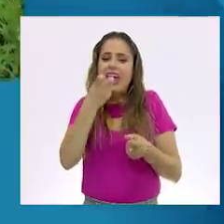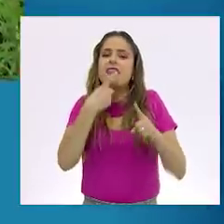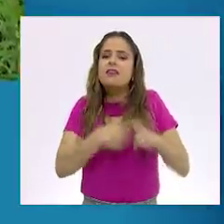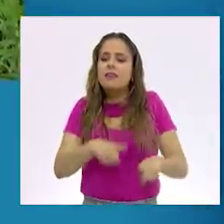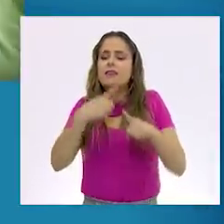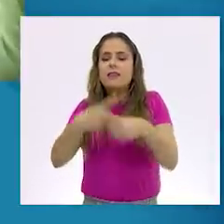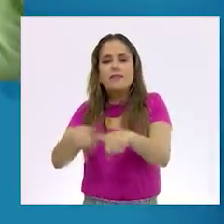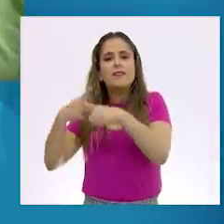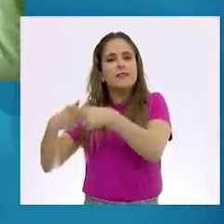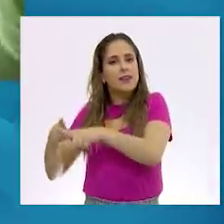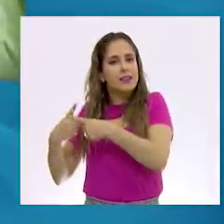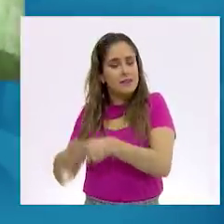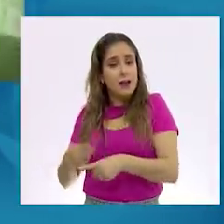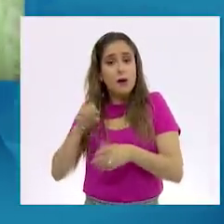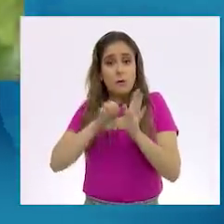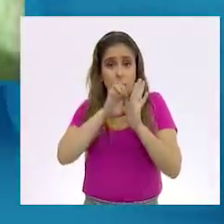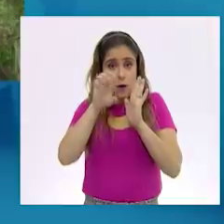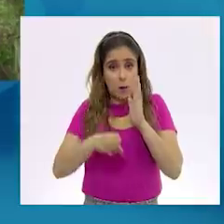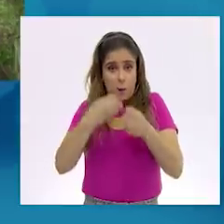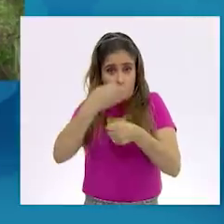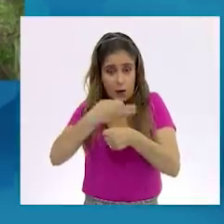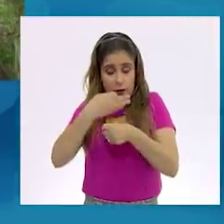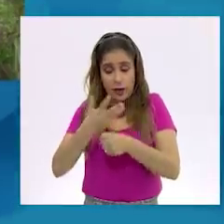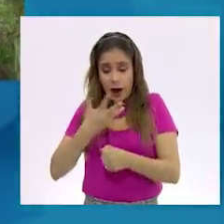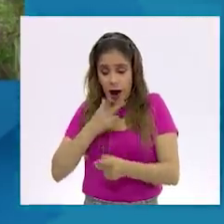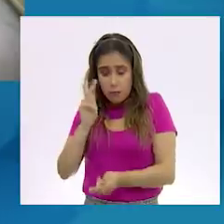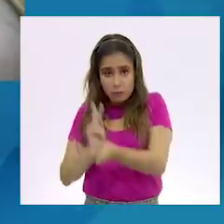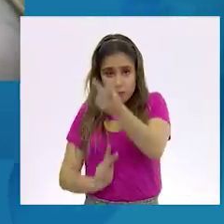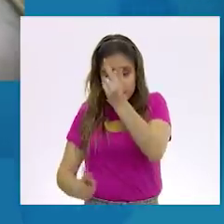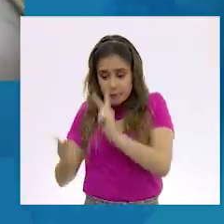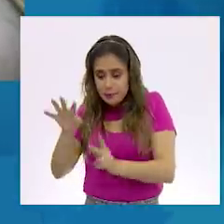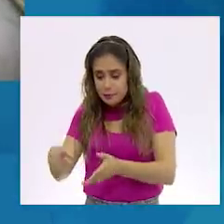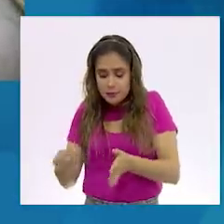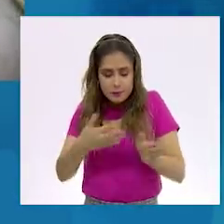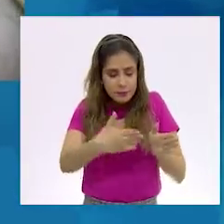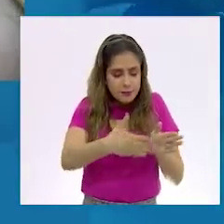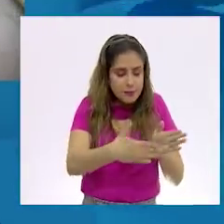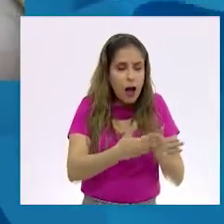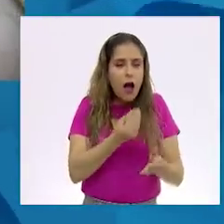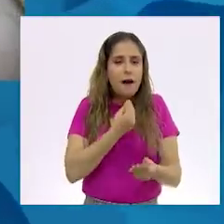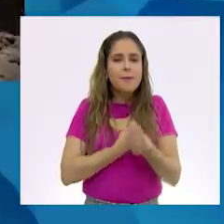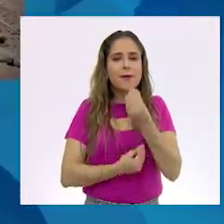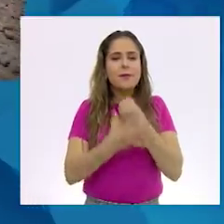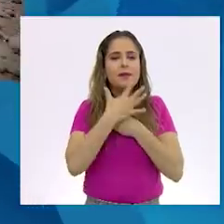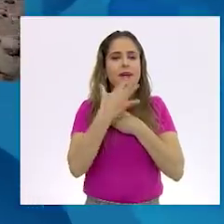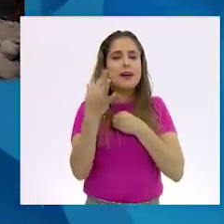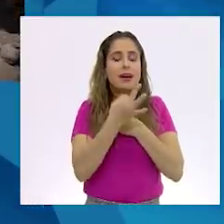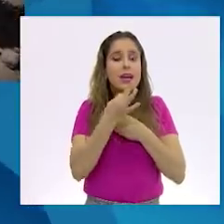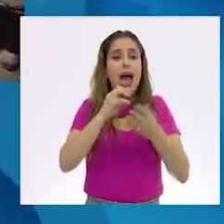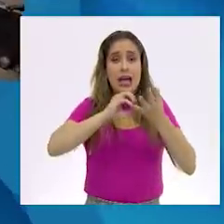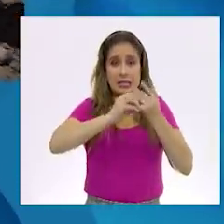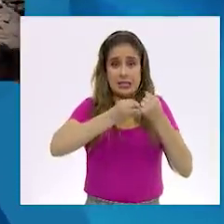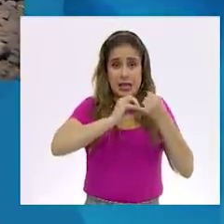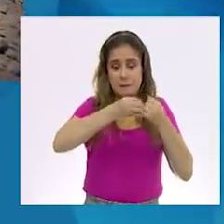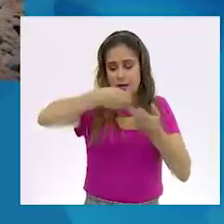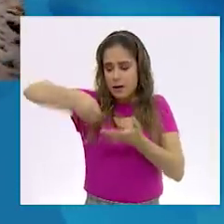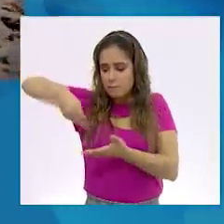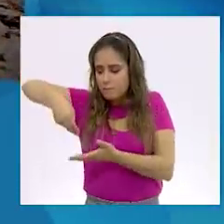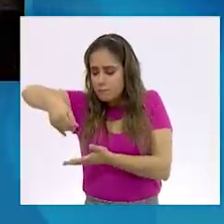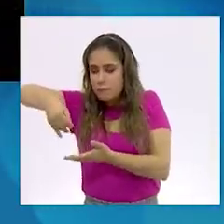Actualmente recolectamos semillas de plantas cuyos frutos agradan al paladar, para luego sembrarlas en un lugar cercano.